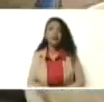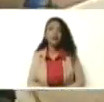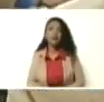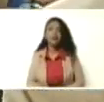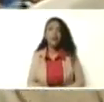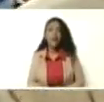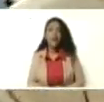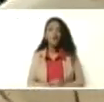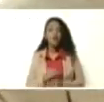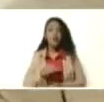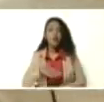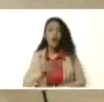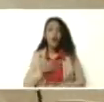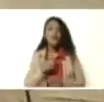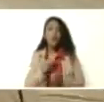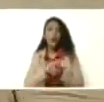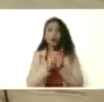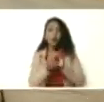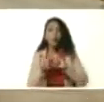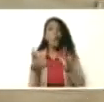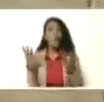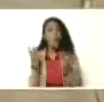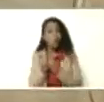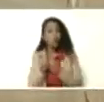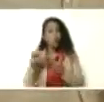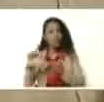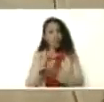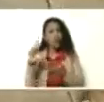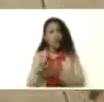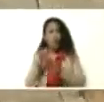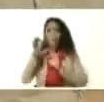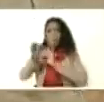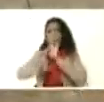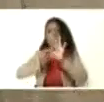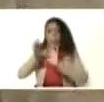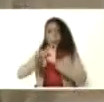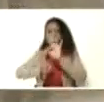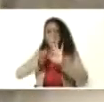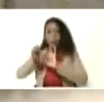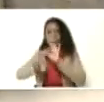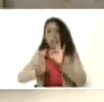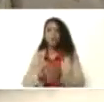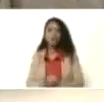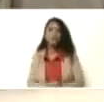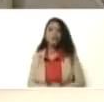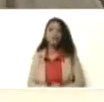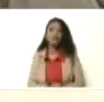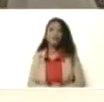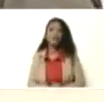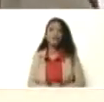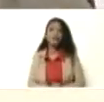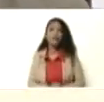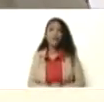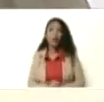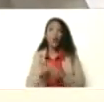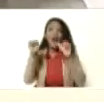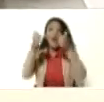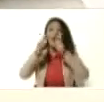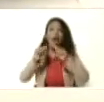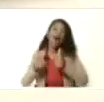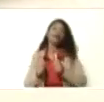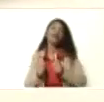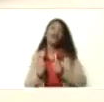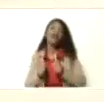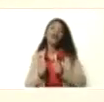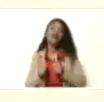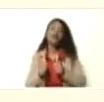Podría convertirse también en un conjunto de libros explicativos con el arte de Omar Cruz.